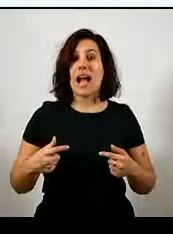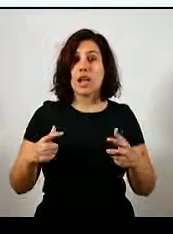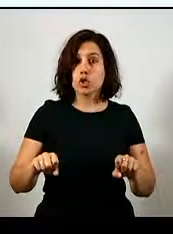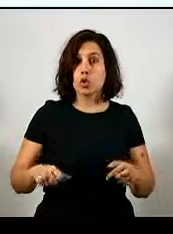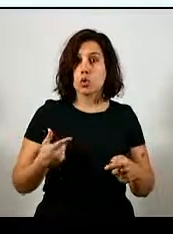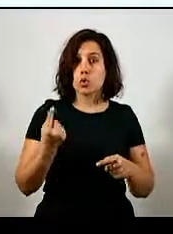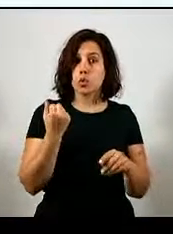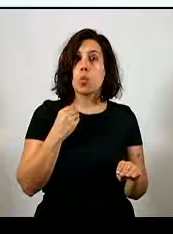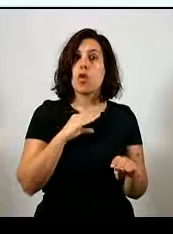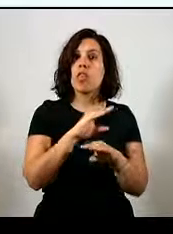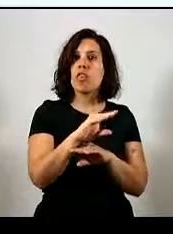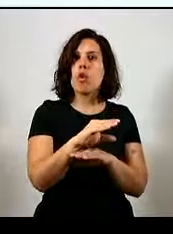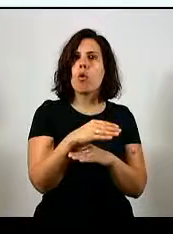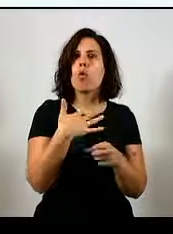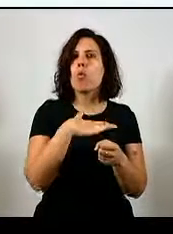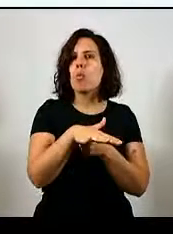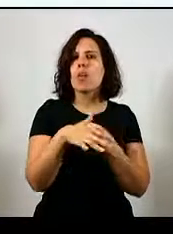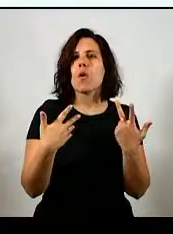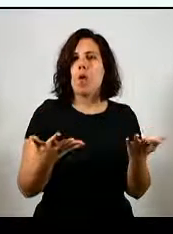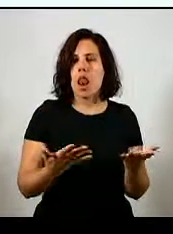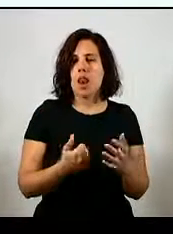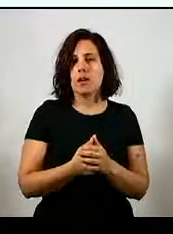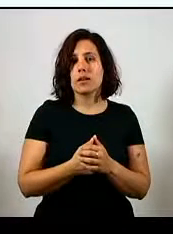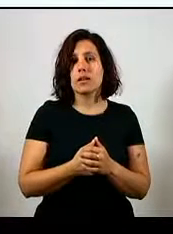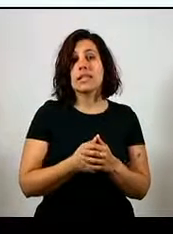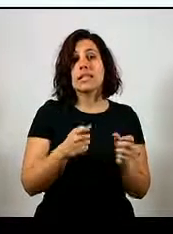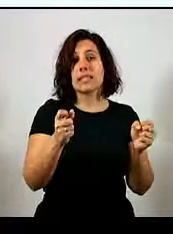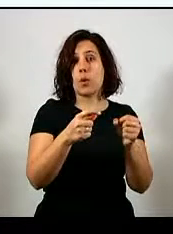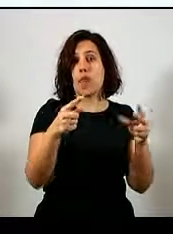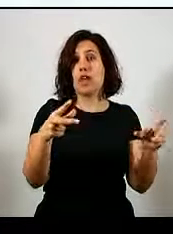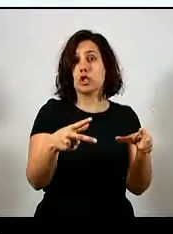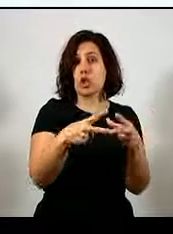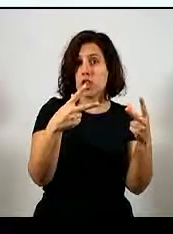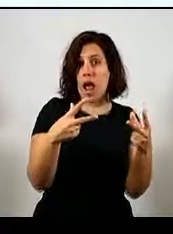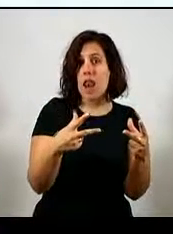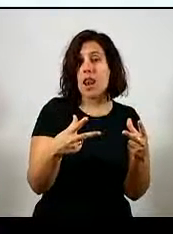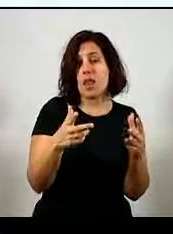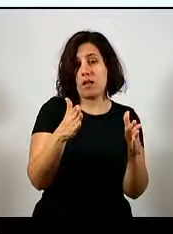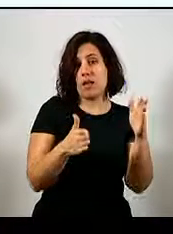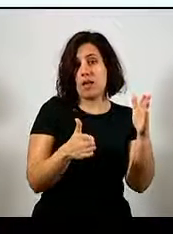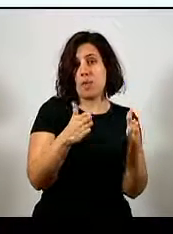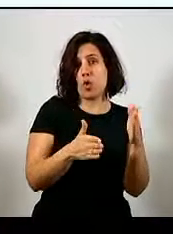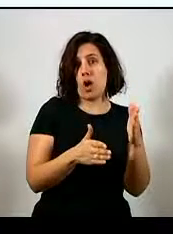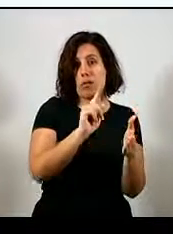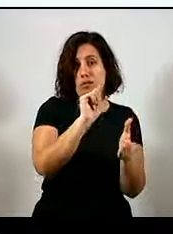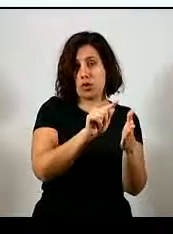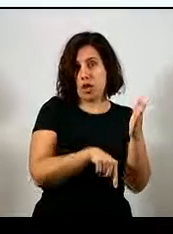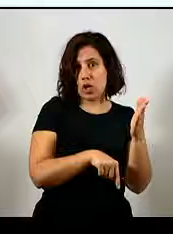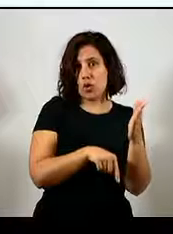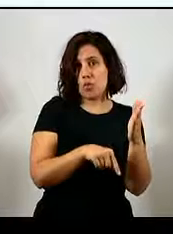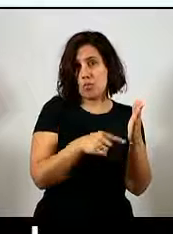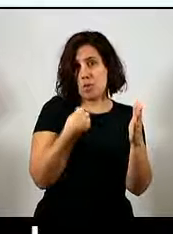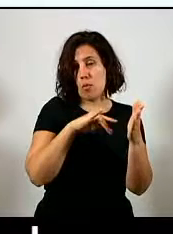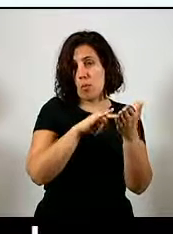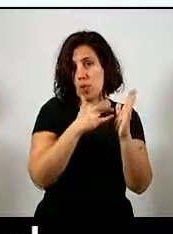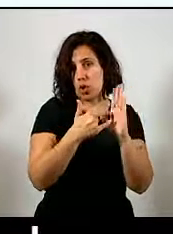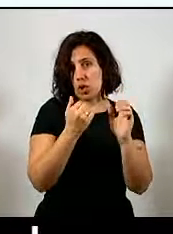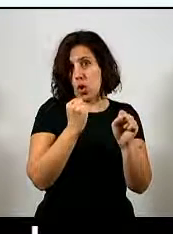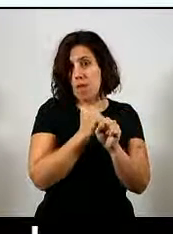subvencionables, serán los costes laborales y de seguridad social que se generen durante el periodo de desarrollo del proyecto de empleo con